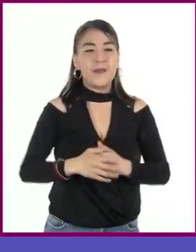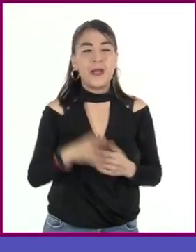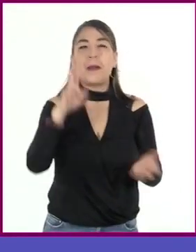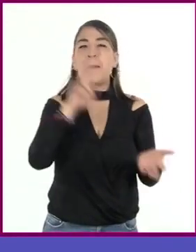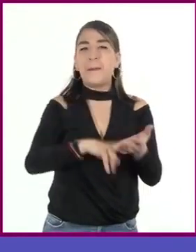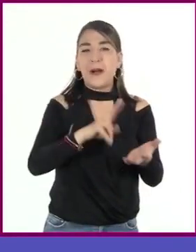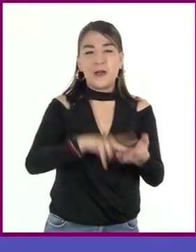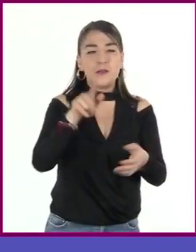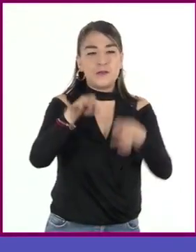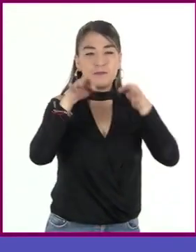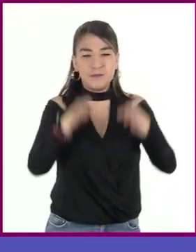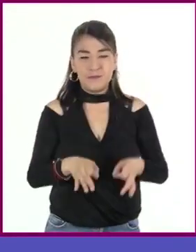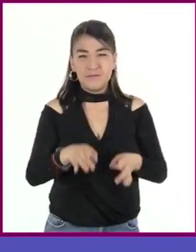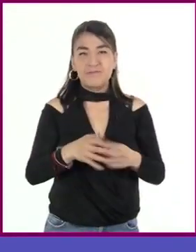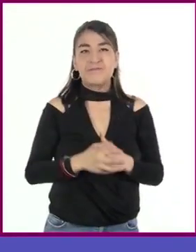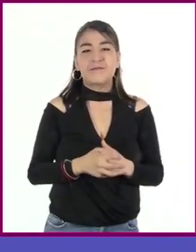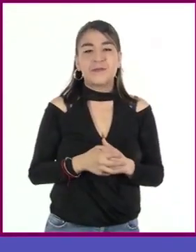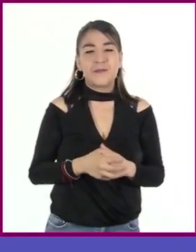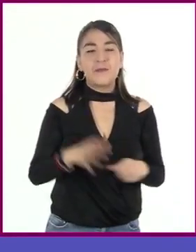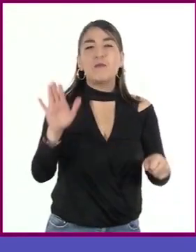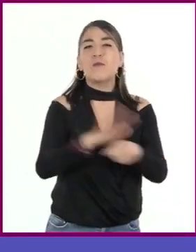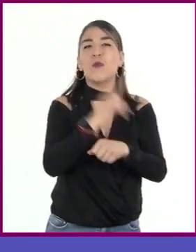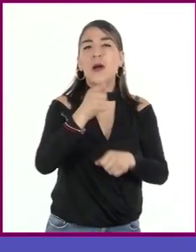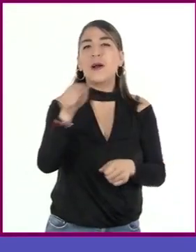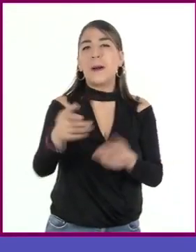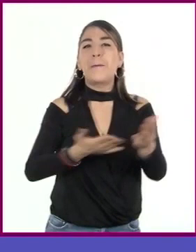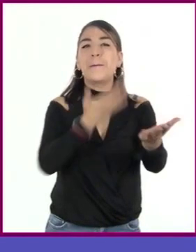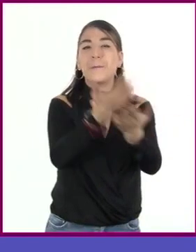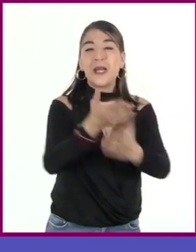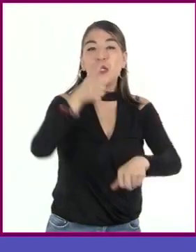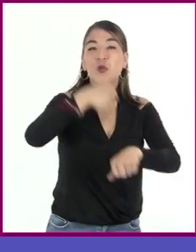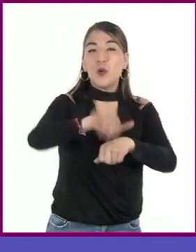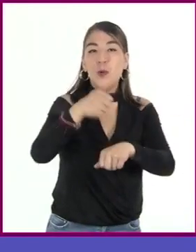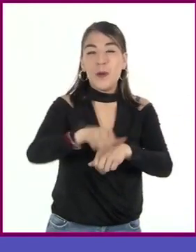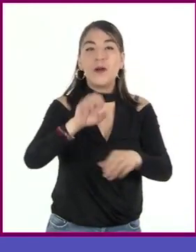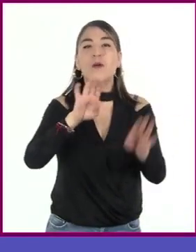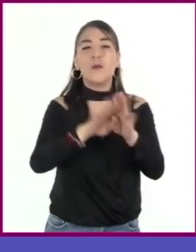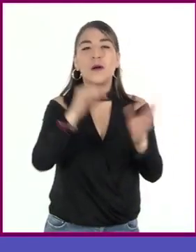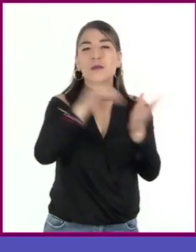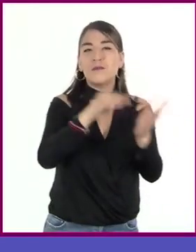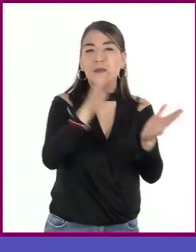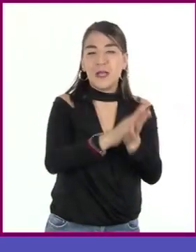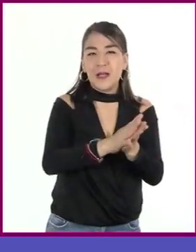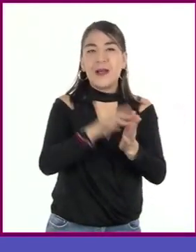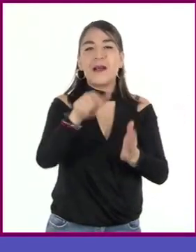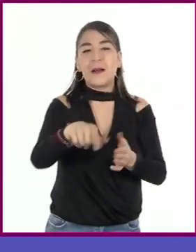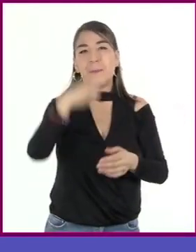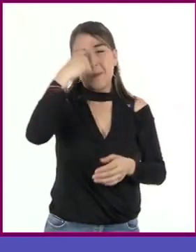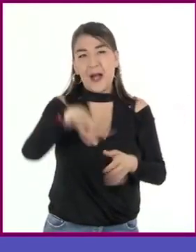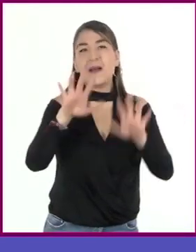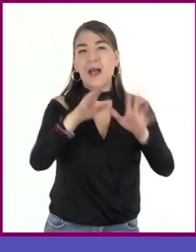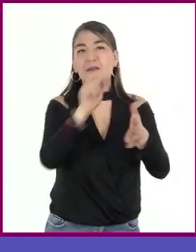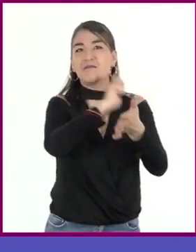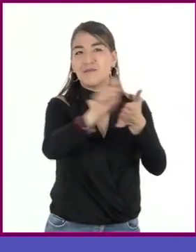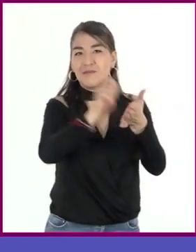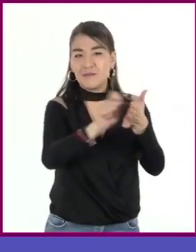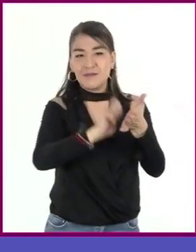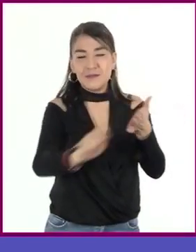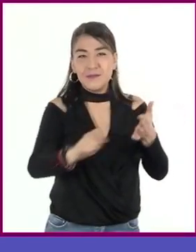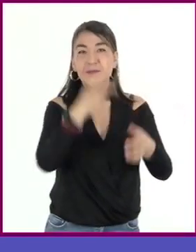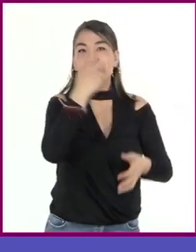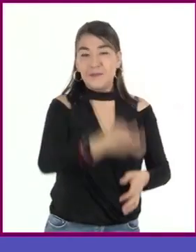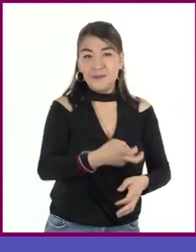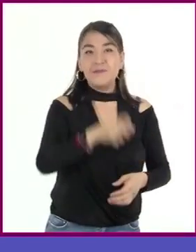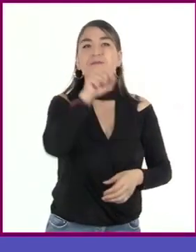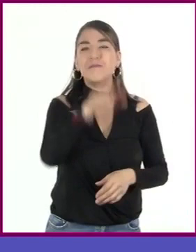validez fiscal la factura, profesora, porque te piden el número de registro federal de contribuyentes para llenarla. Y